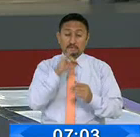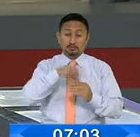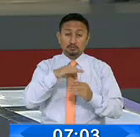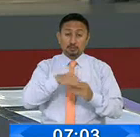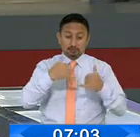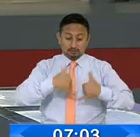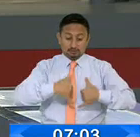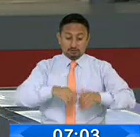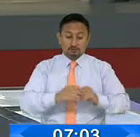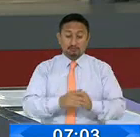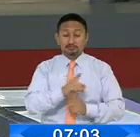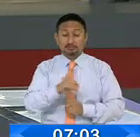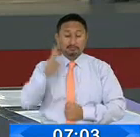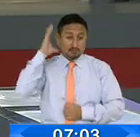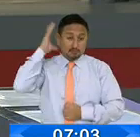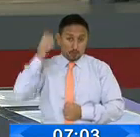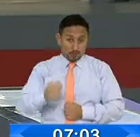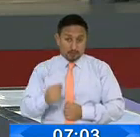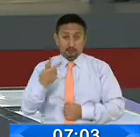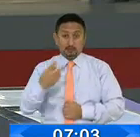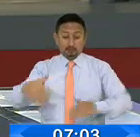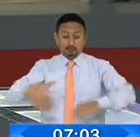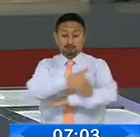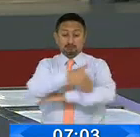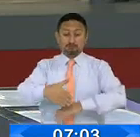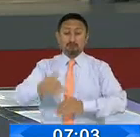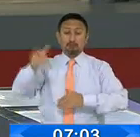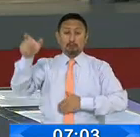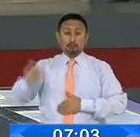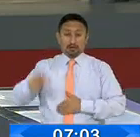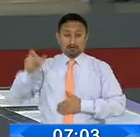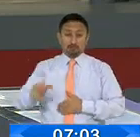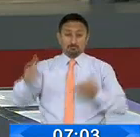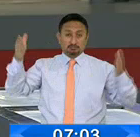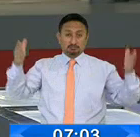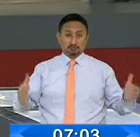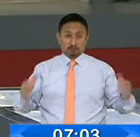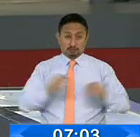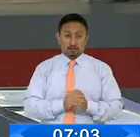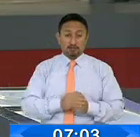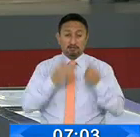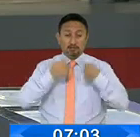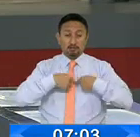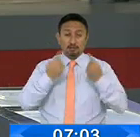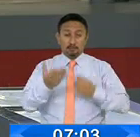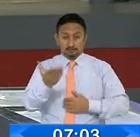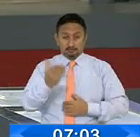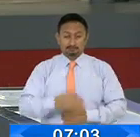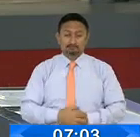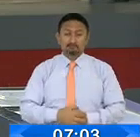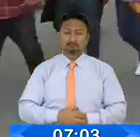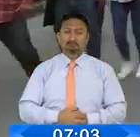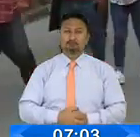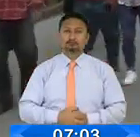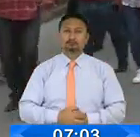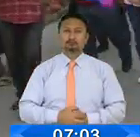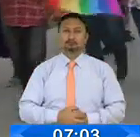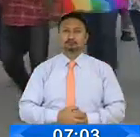en las vías de la SUAY. En dos arterias importantes, los manifestantes hicieron públicos sus reclamos. Veamos.